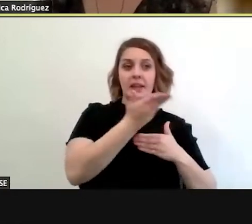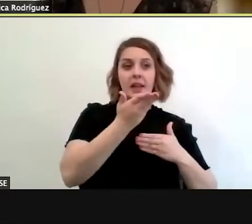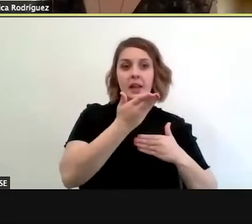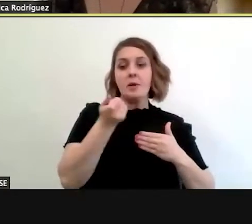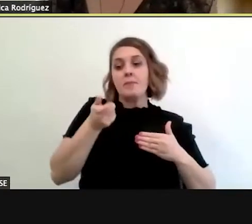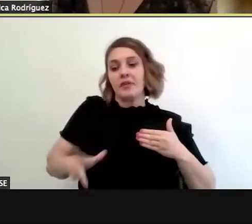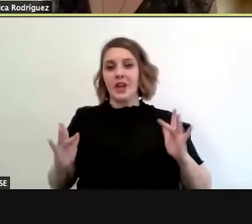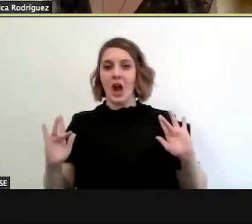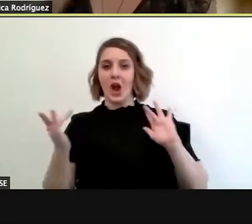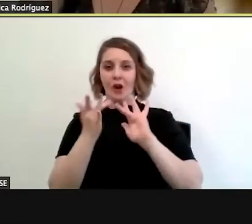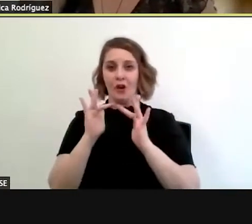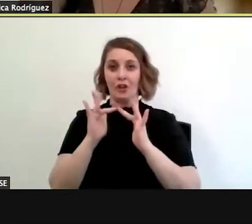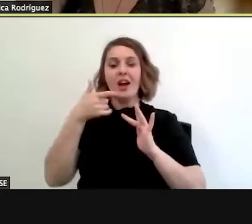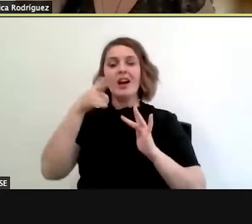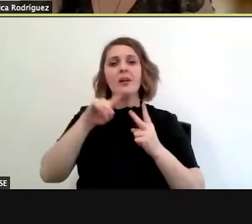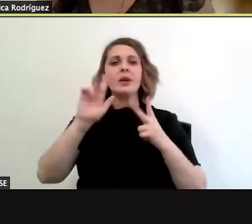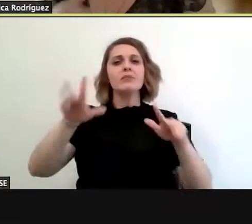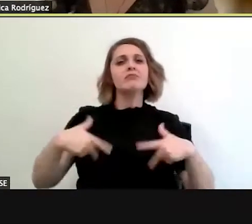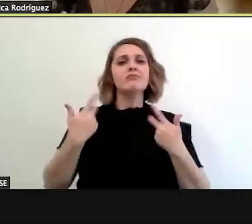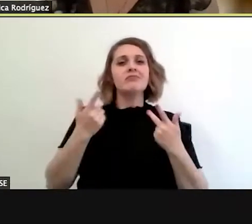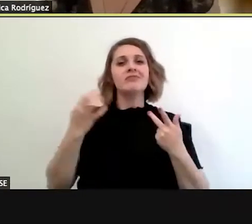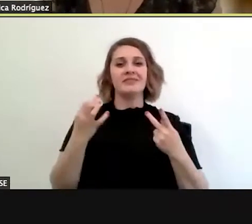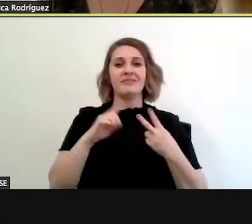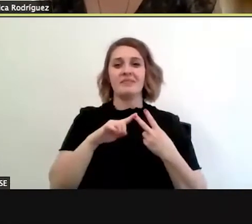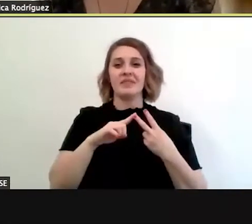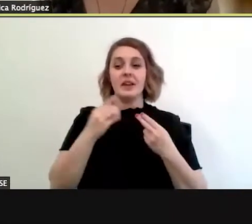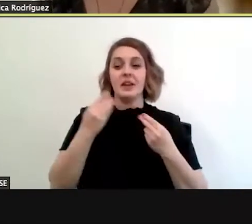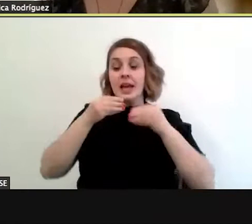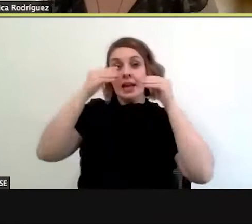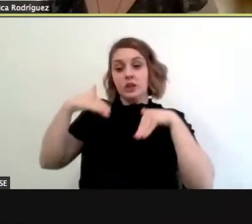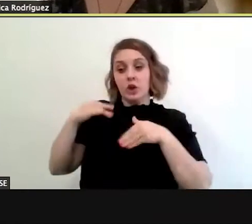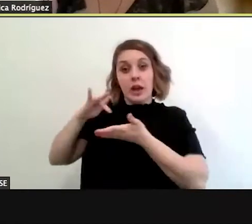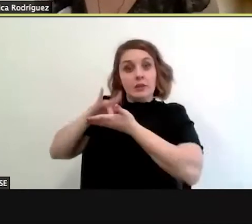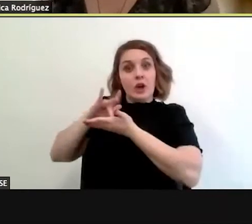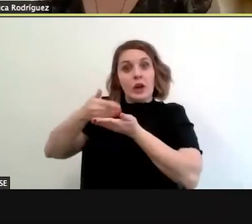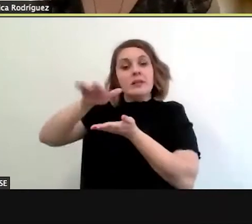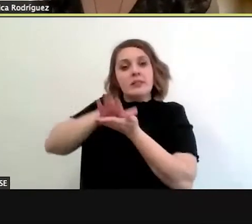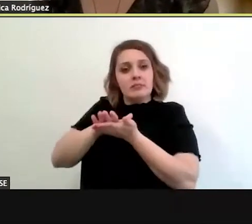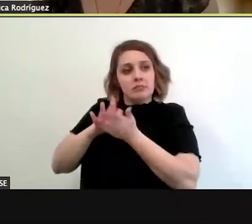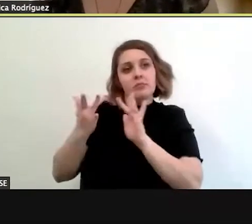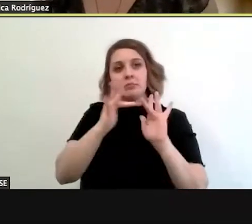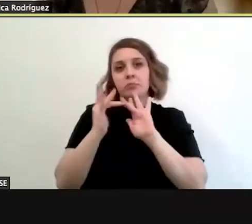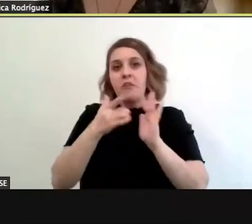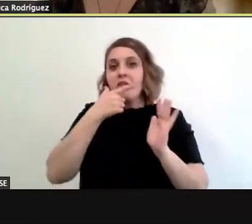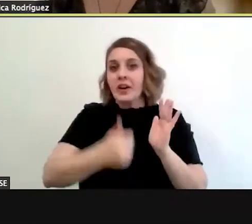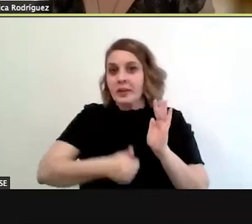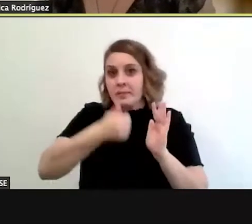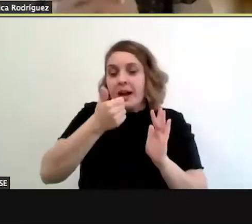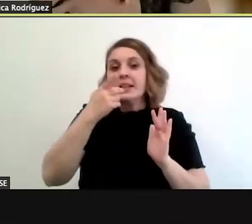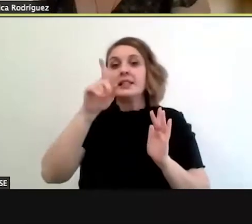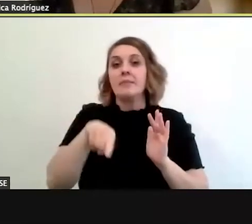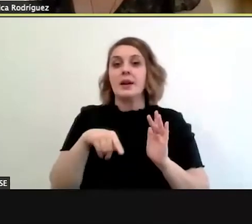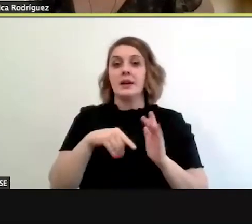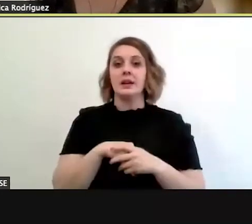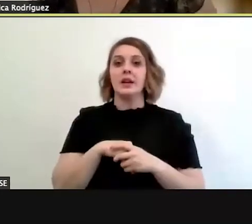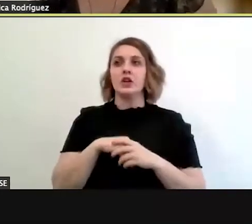profesionales, donde permiten también esa interconexión de historiales médicos, donde la telemonitorización permite que no nos